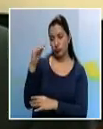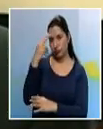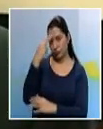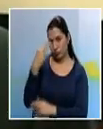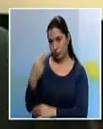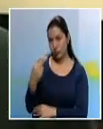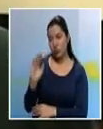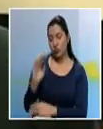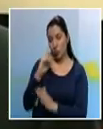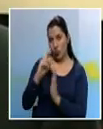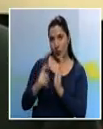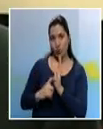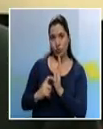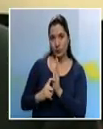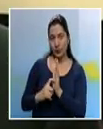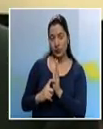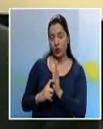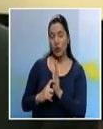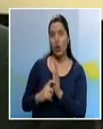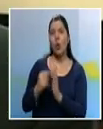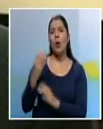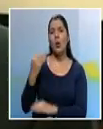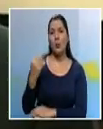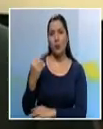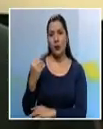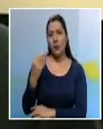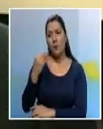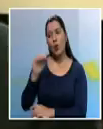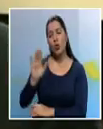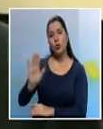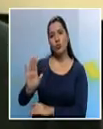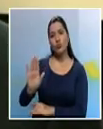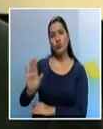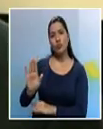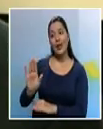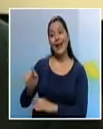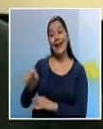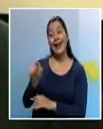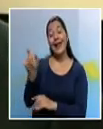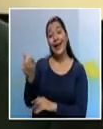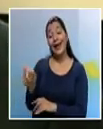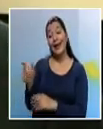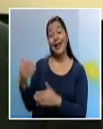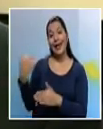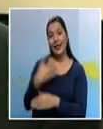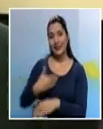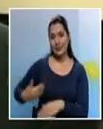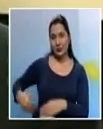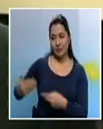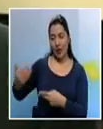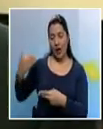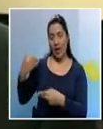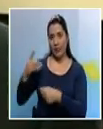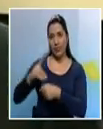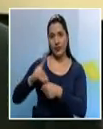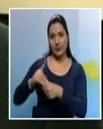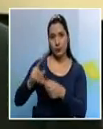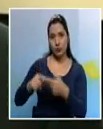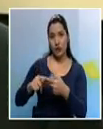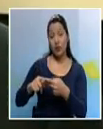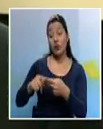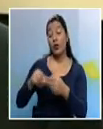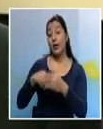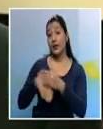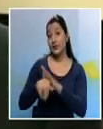póstumo, un reconocimiento, precisamente por su condición de ex constituyente, ex diputado, ex presidente de la